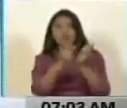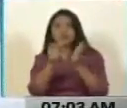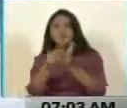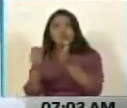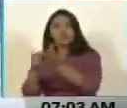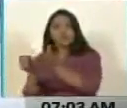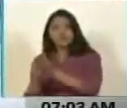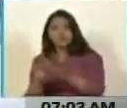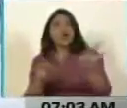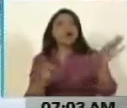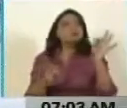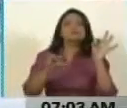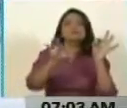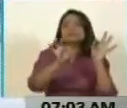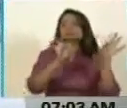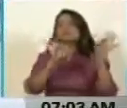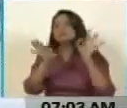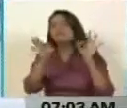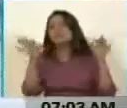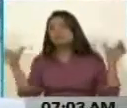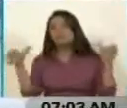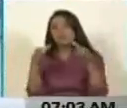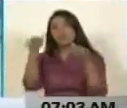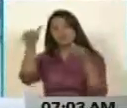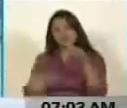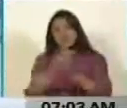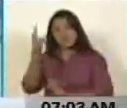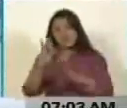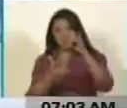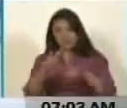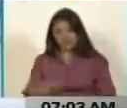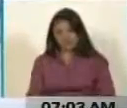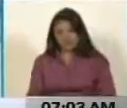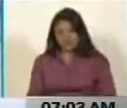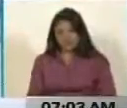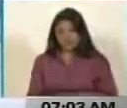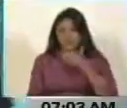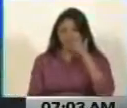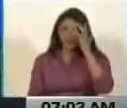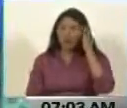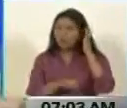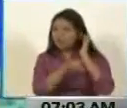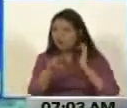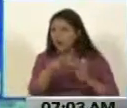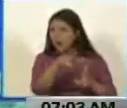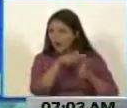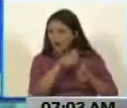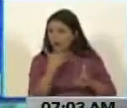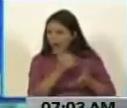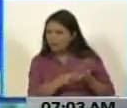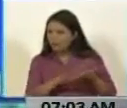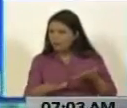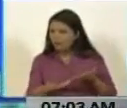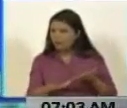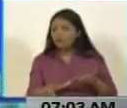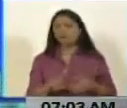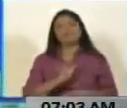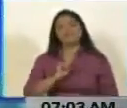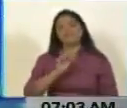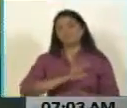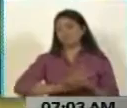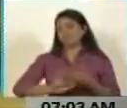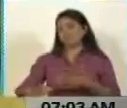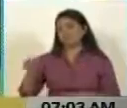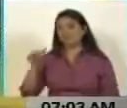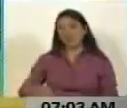digamos, por número para la FinVen. ¿Se te está cobrando algo para que expongan su música o los programadores están cobrando algo para venir a Venezuela? Absolutamente nada. Esto es un